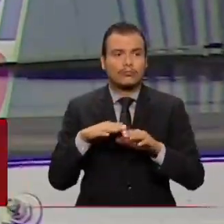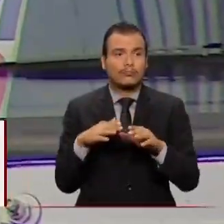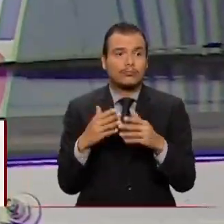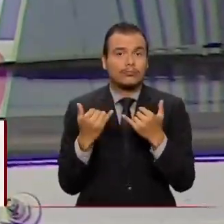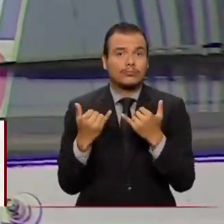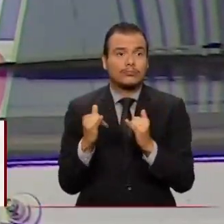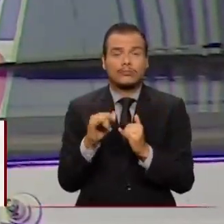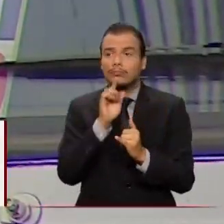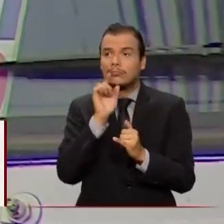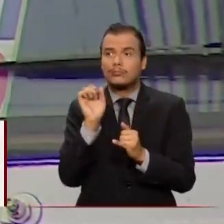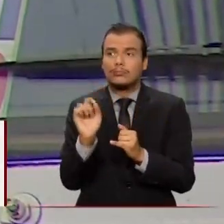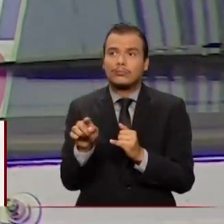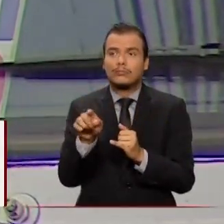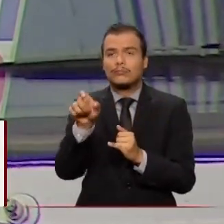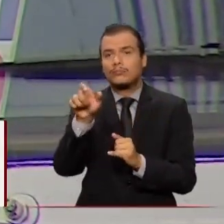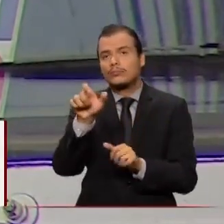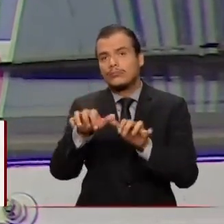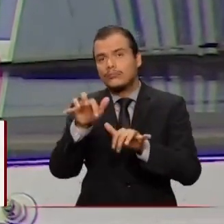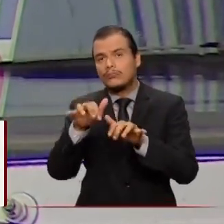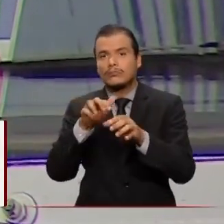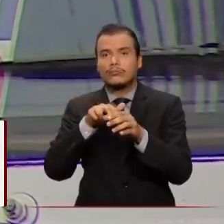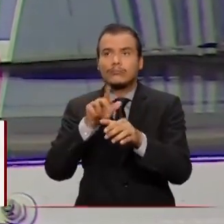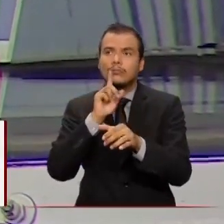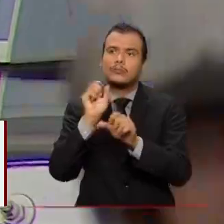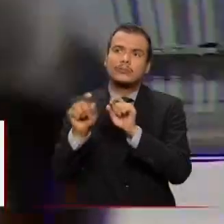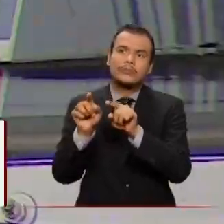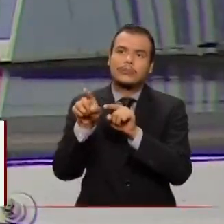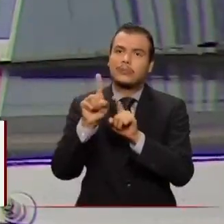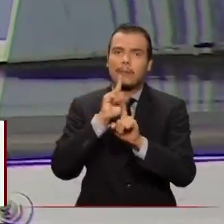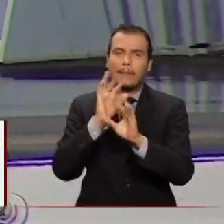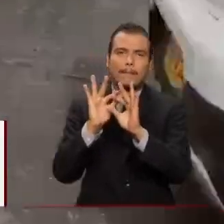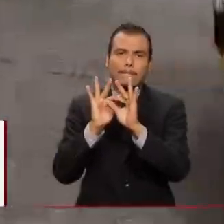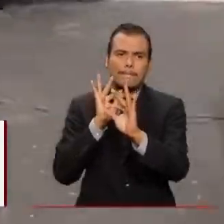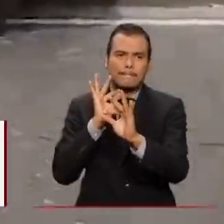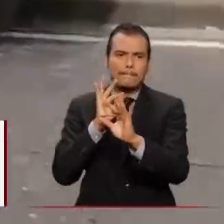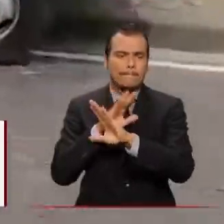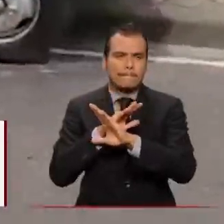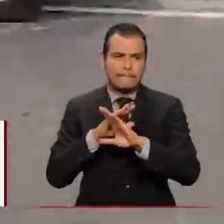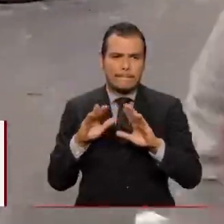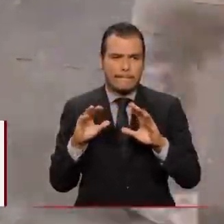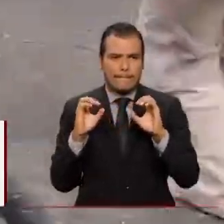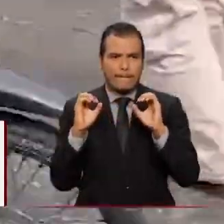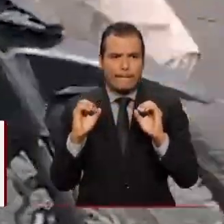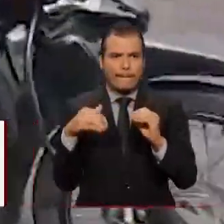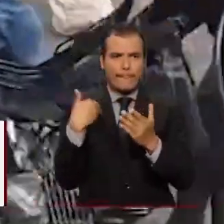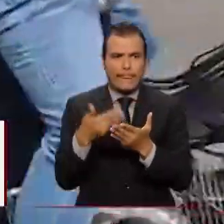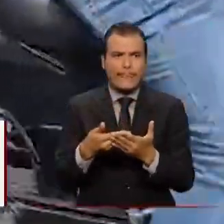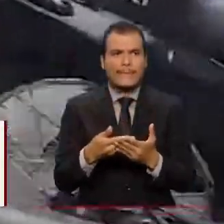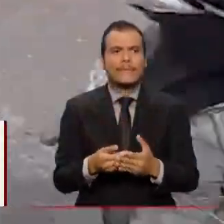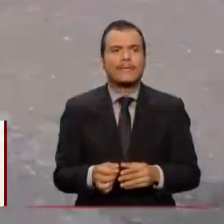una respuesta a esta denuncia de la Secretaría de Movilidad, pero por ahora no se ha emitido un pronunciamiento